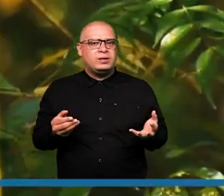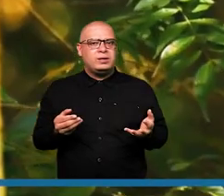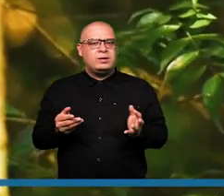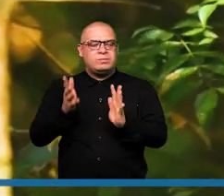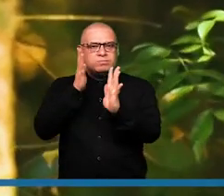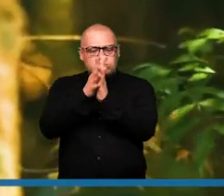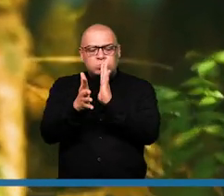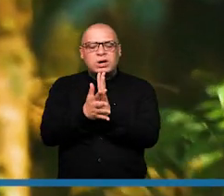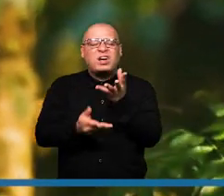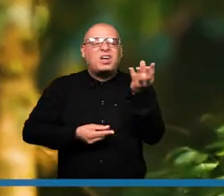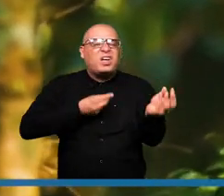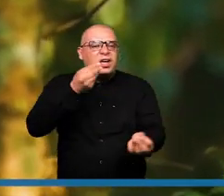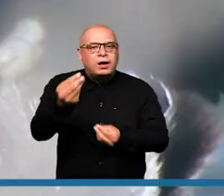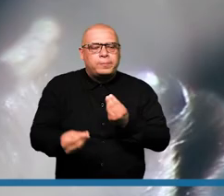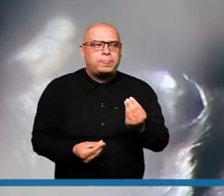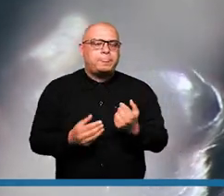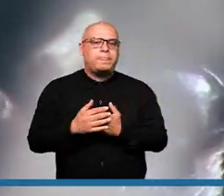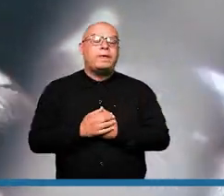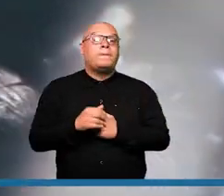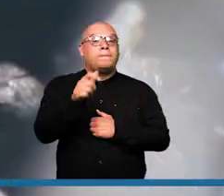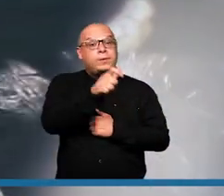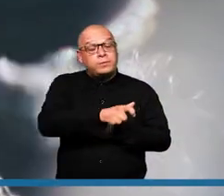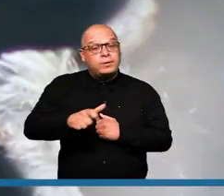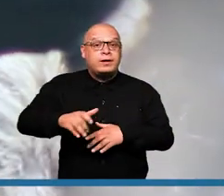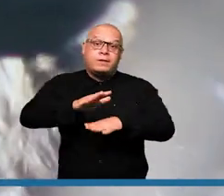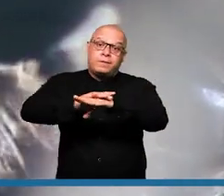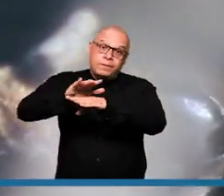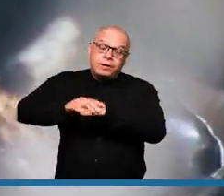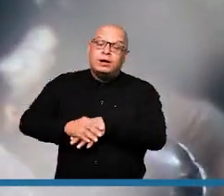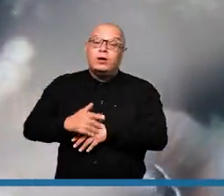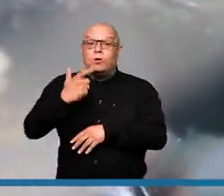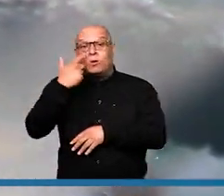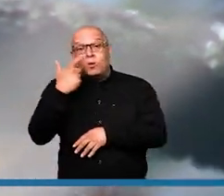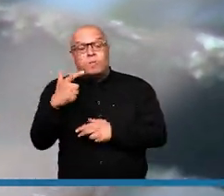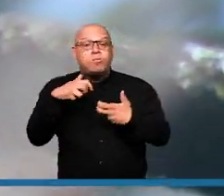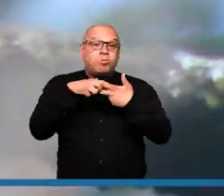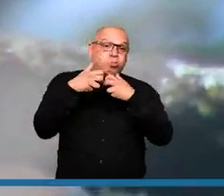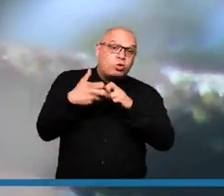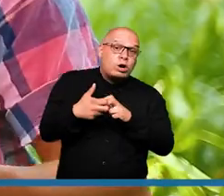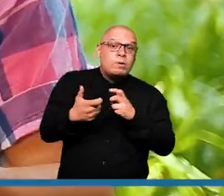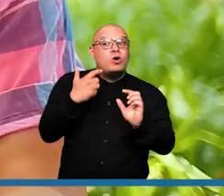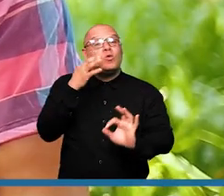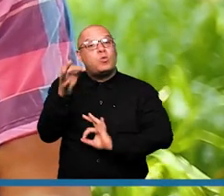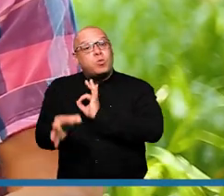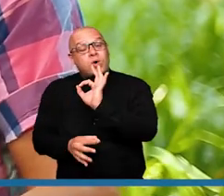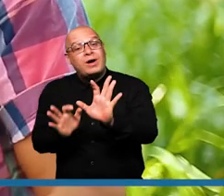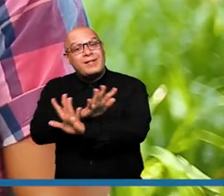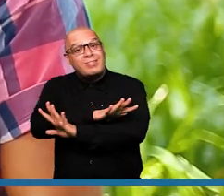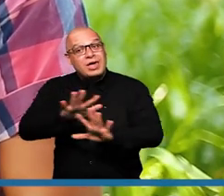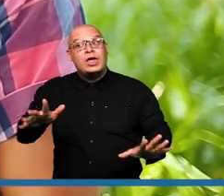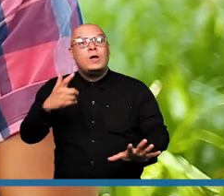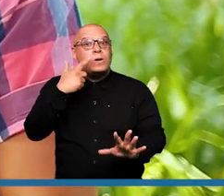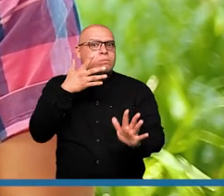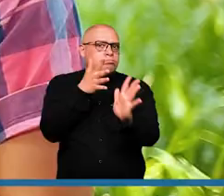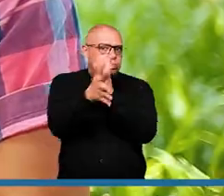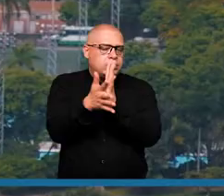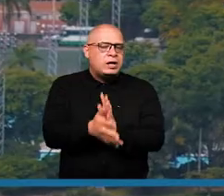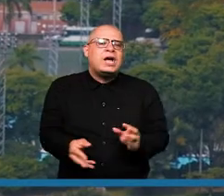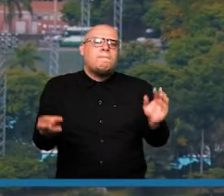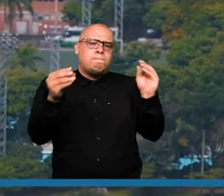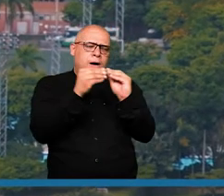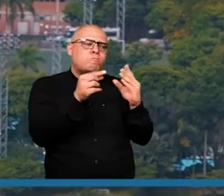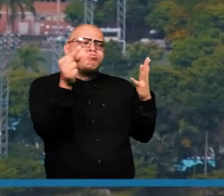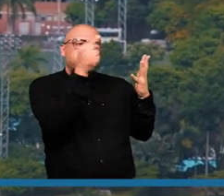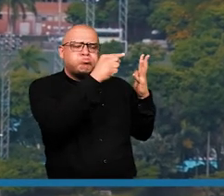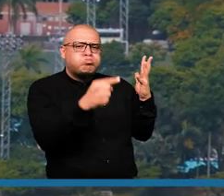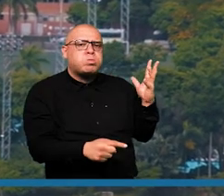estamos haciendo, mostrarle a la gente la dimensión de los problemas en conservación, pero también plantear las posibilidades de conservación.